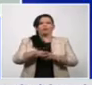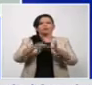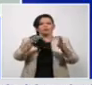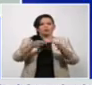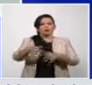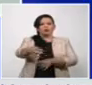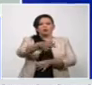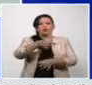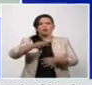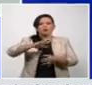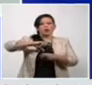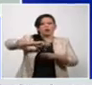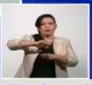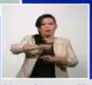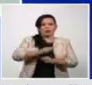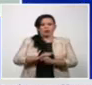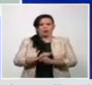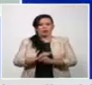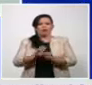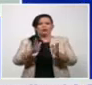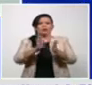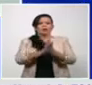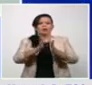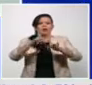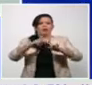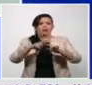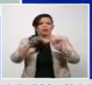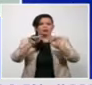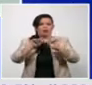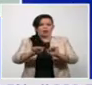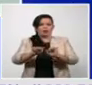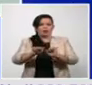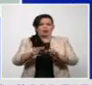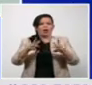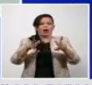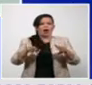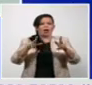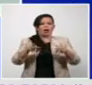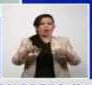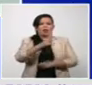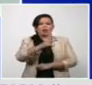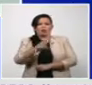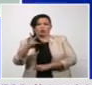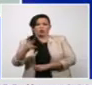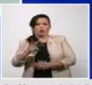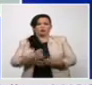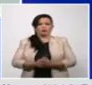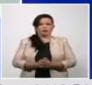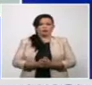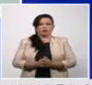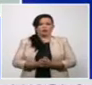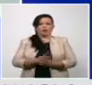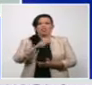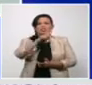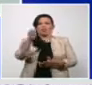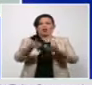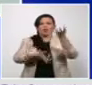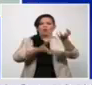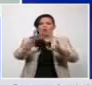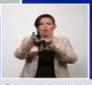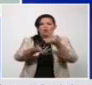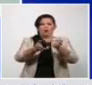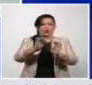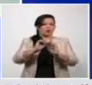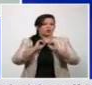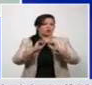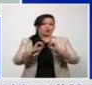de Matanzas, Pedro Betancur y Cárdenas, 2 de cada uno. Cienfuegos no diagnostica casos